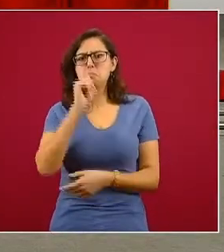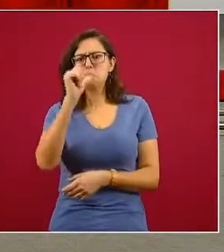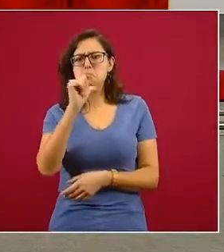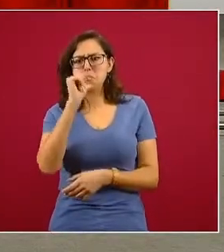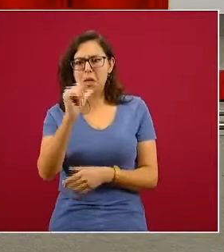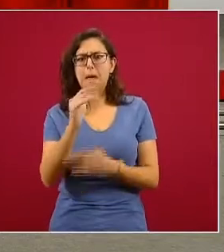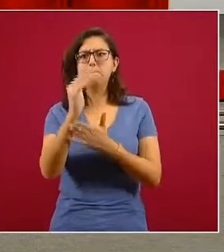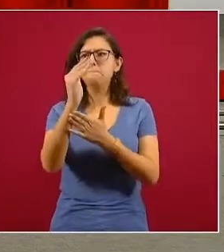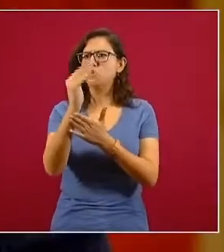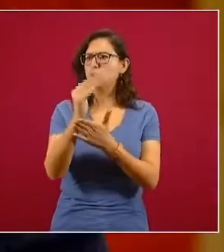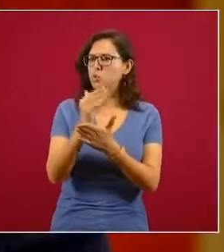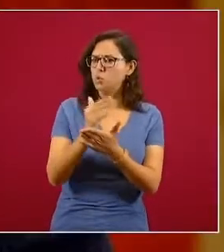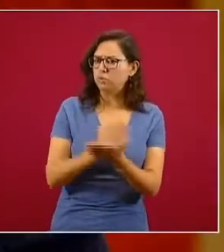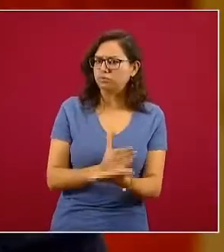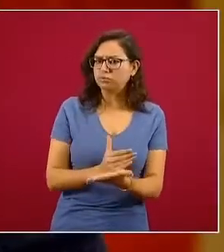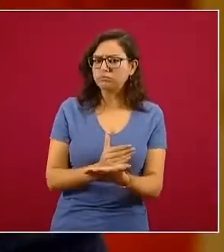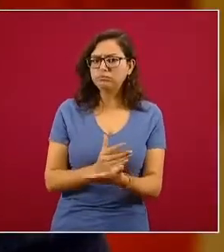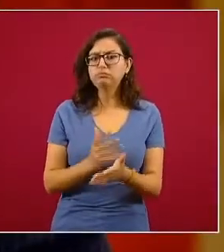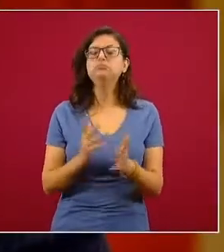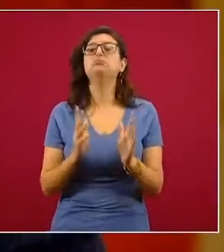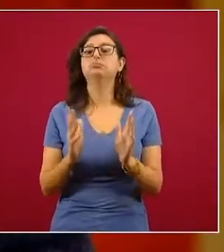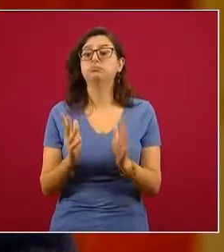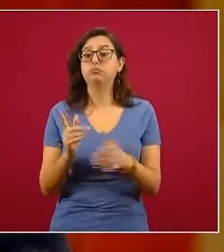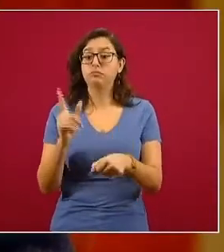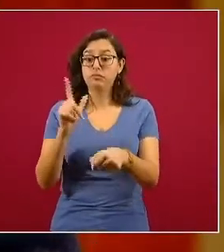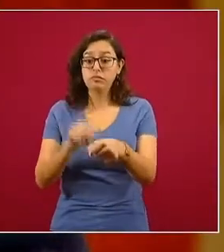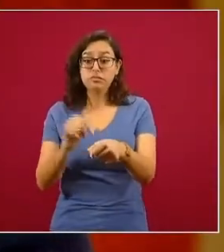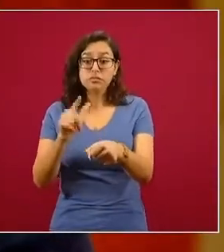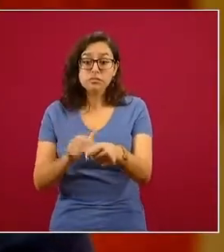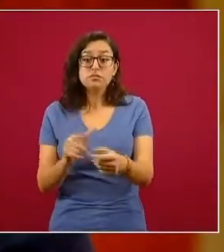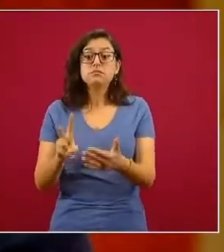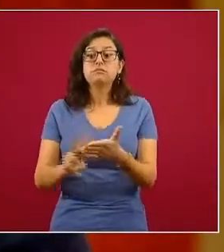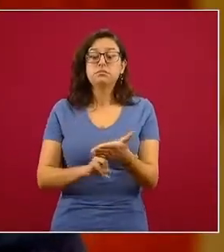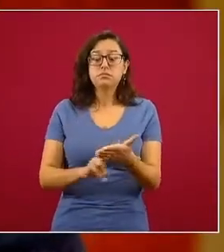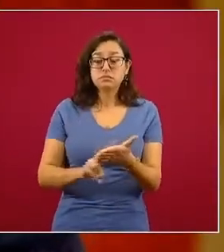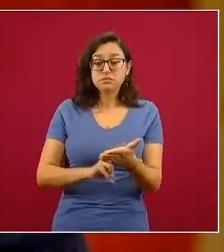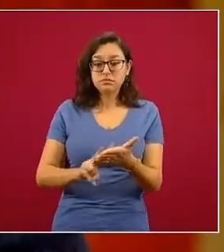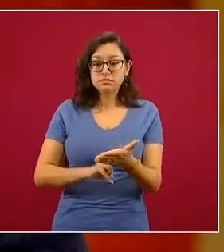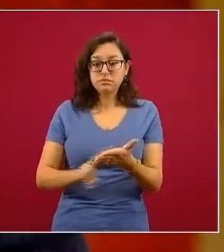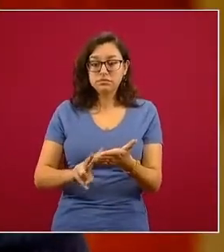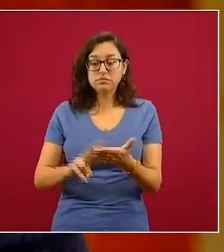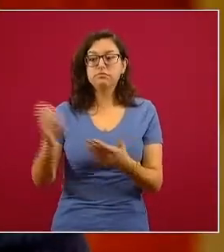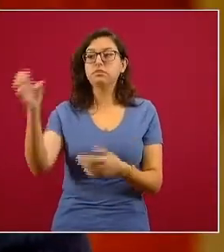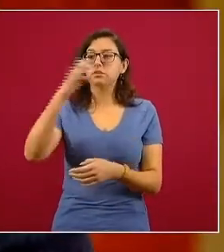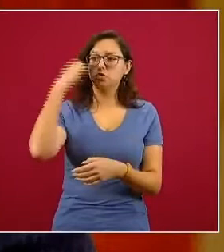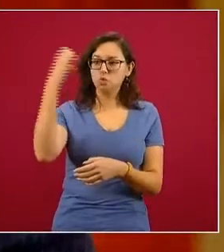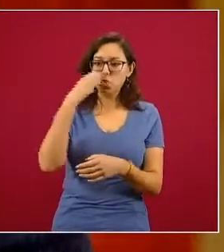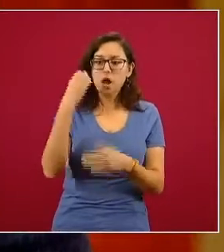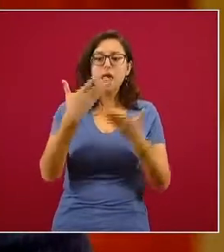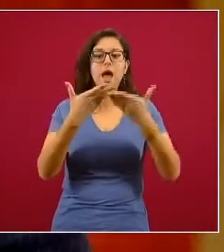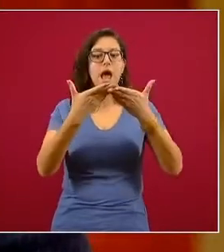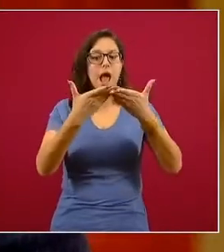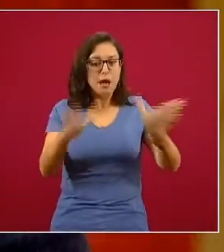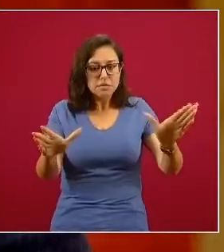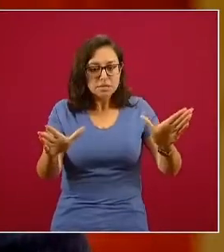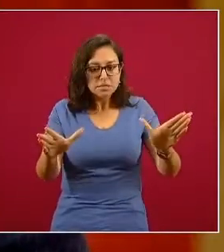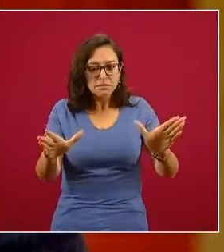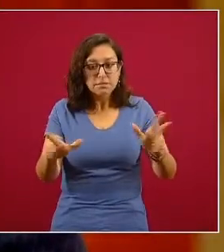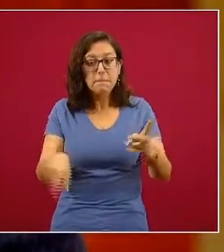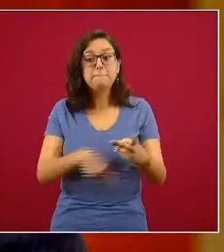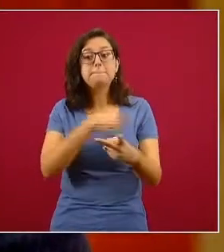incluye que se podrán abrir, cuando se esté en verde, las escuelas y